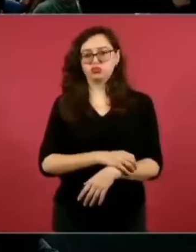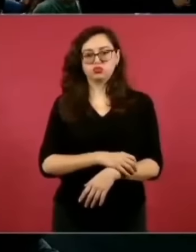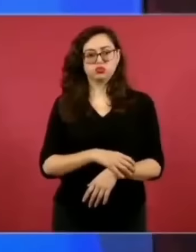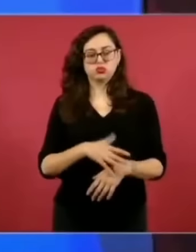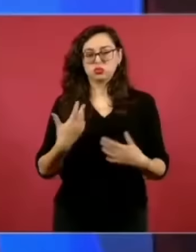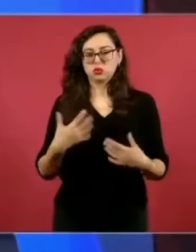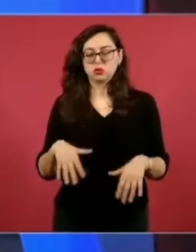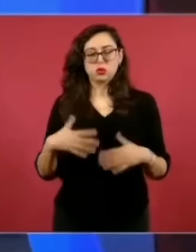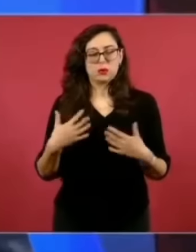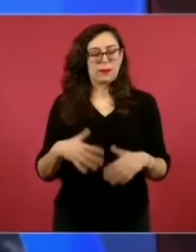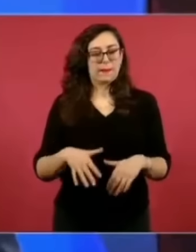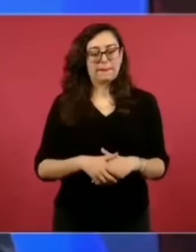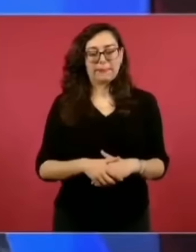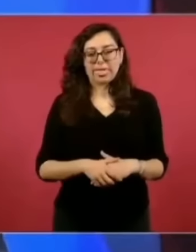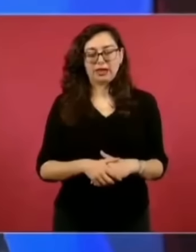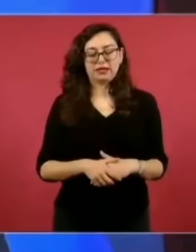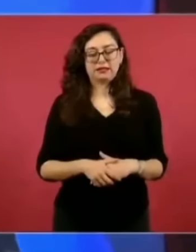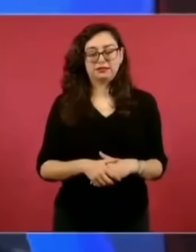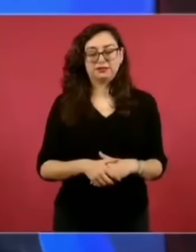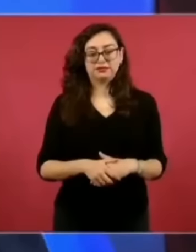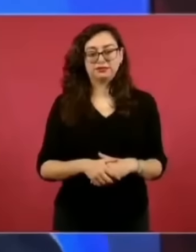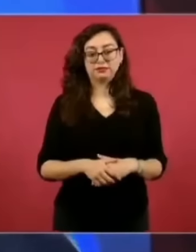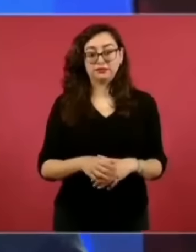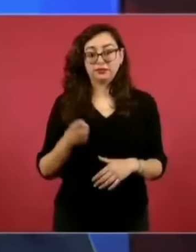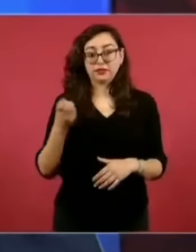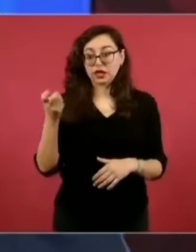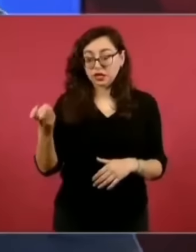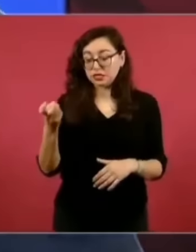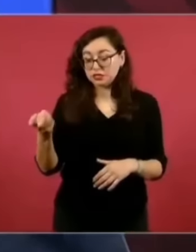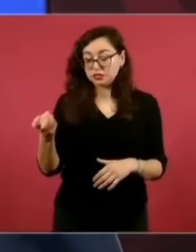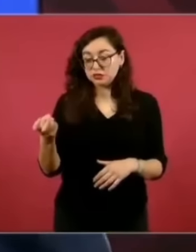como se decía antes,